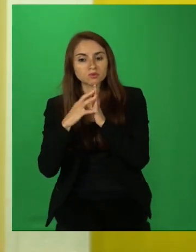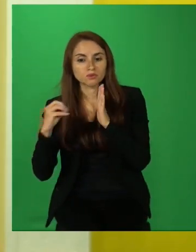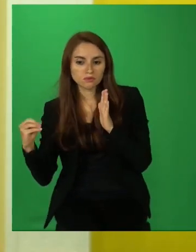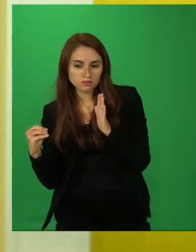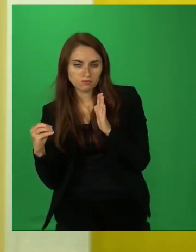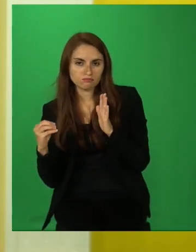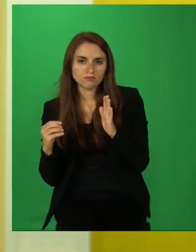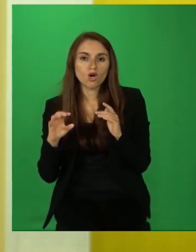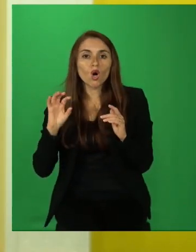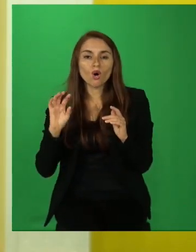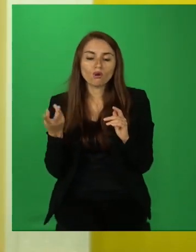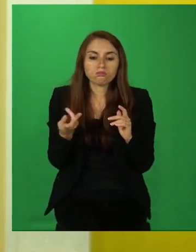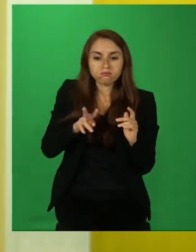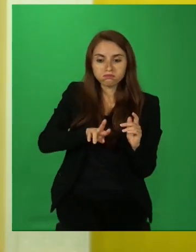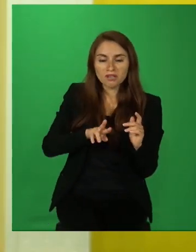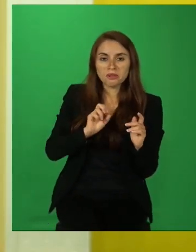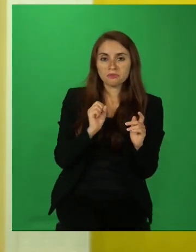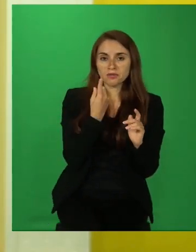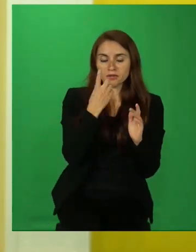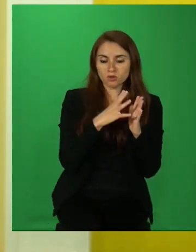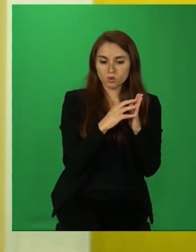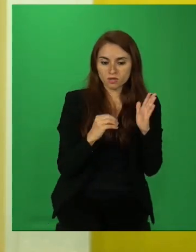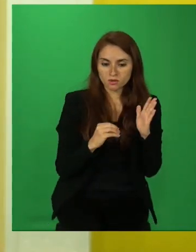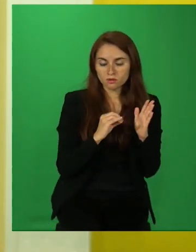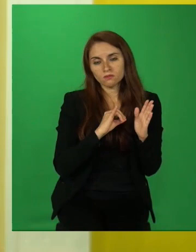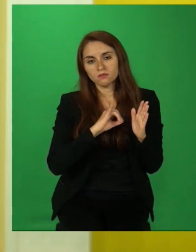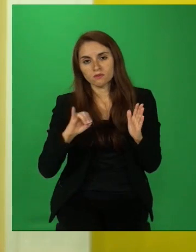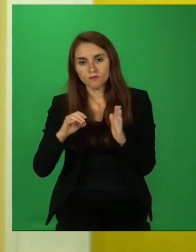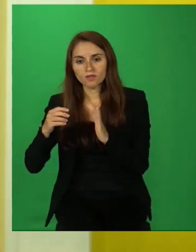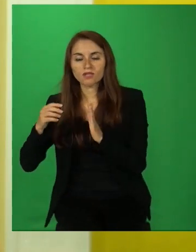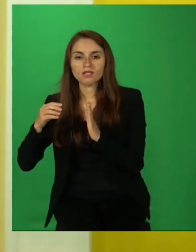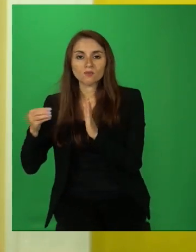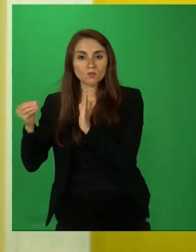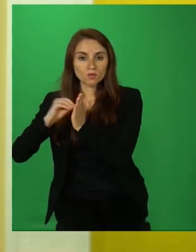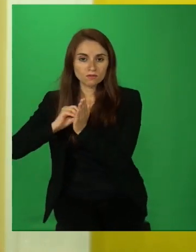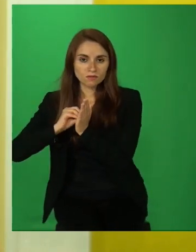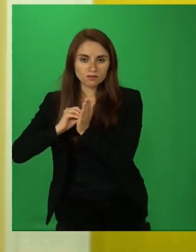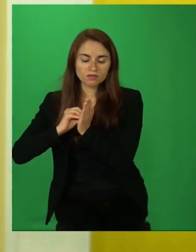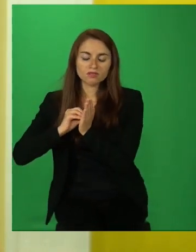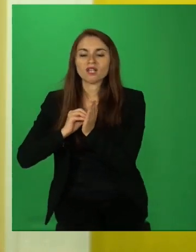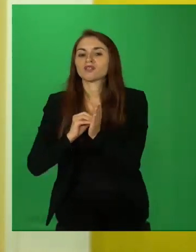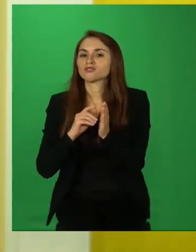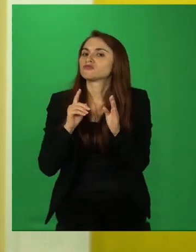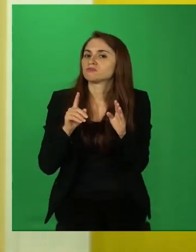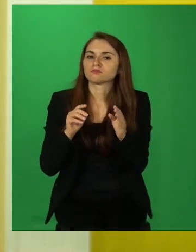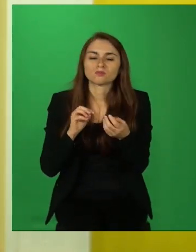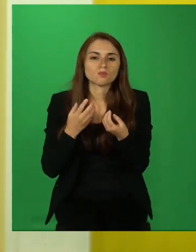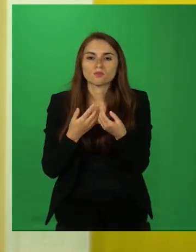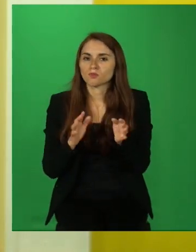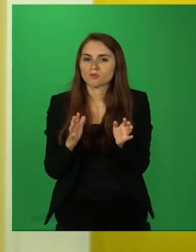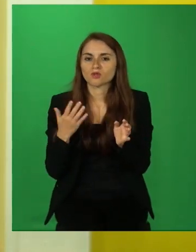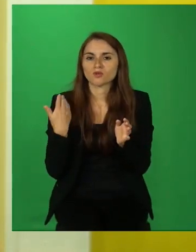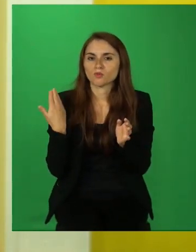haces la sustracción no es necesario que tú estés tan marcado no son las adicciones no no eso